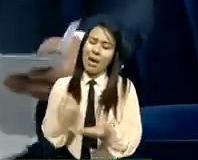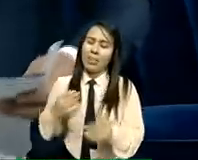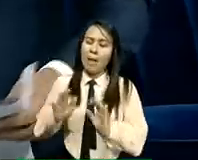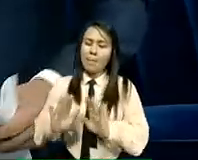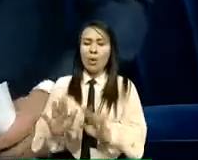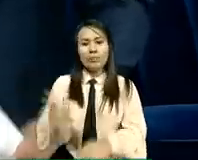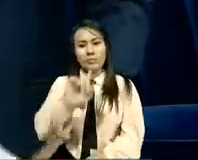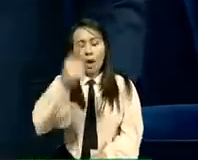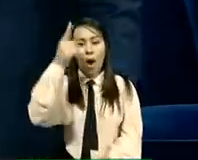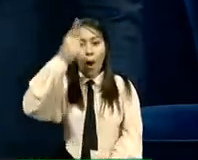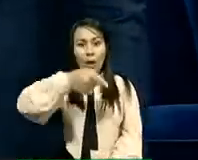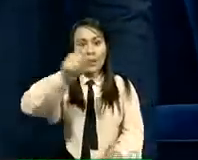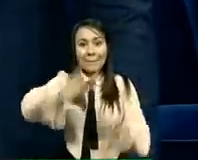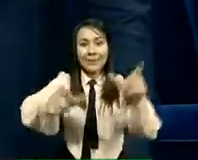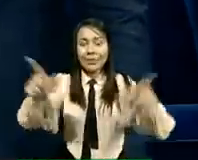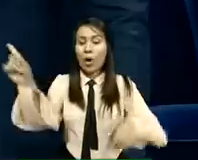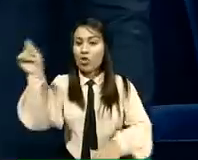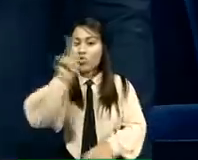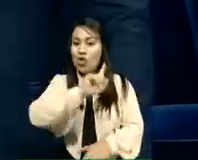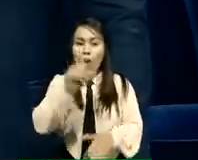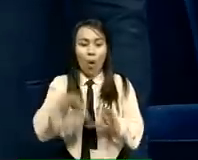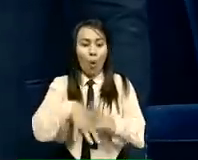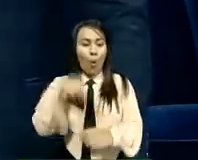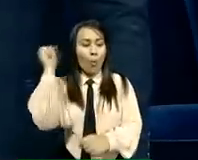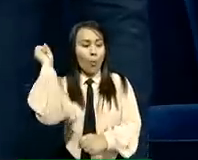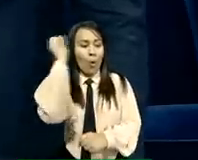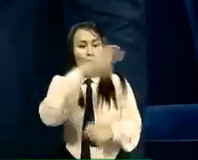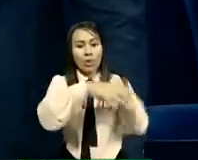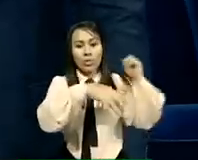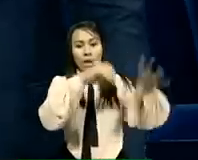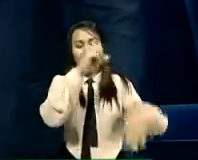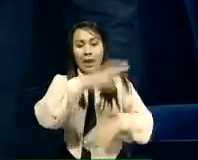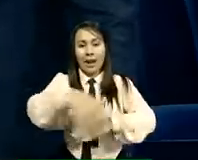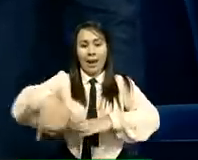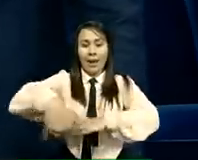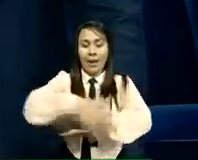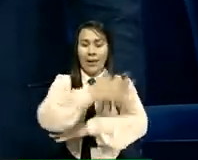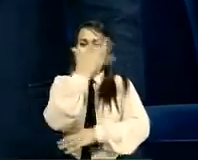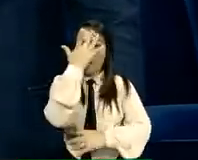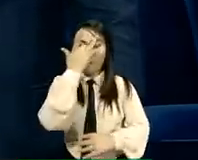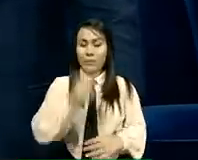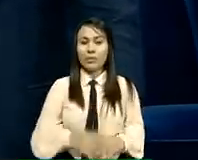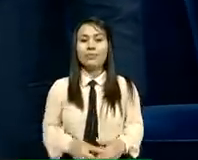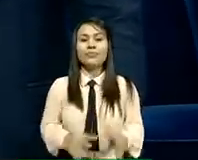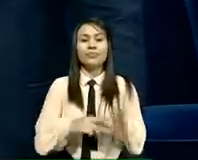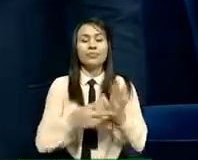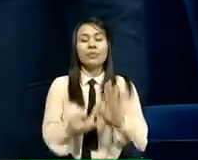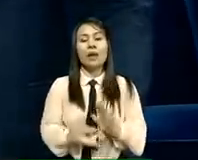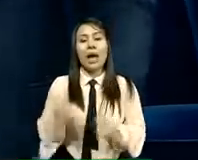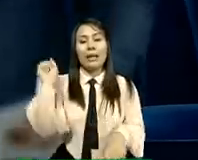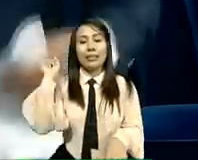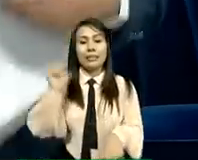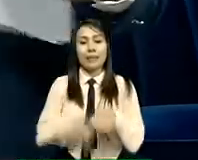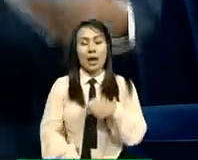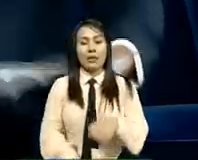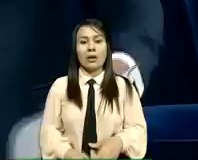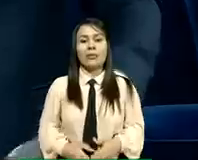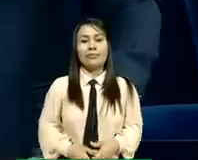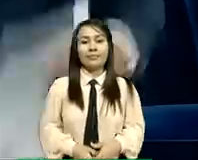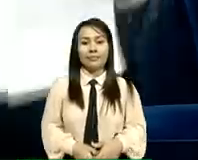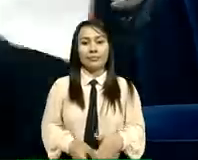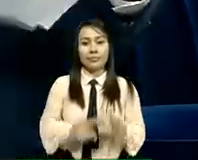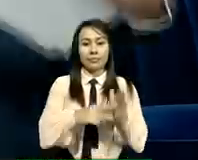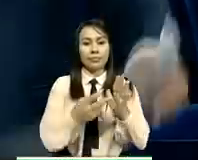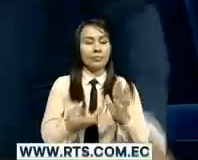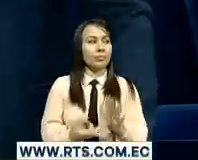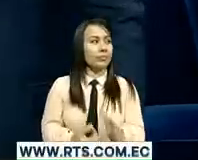ciudadanía es que no arroje desperdicios a la calle, porque precisamente esa situación es la que ayuda, digo